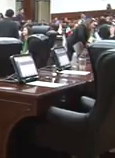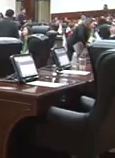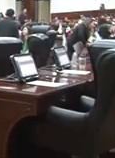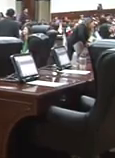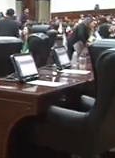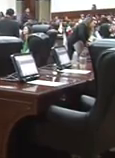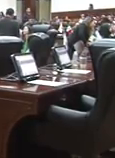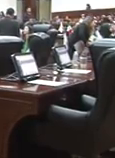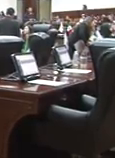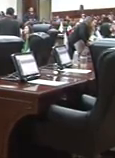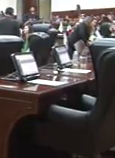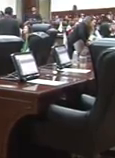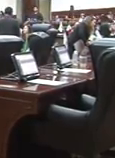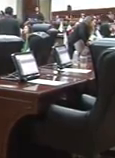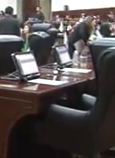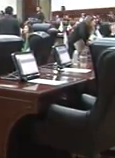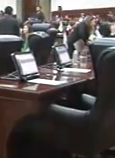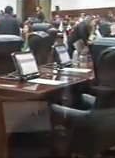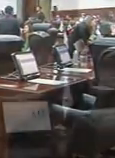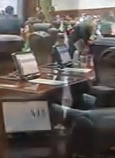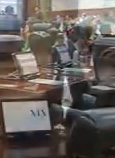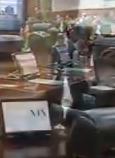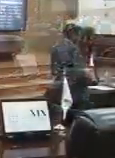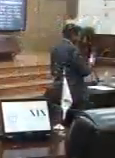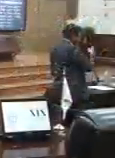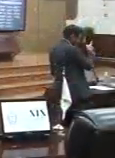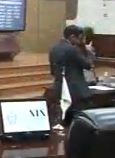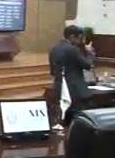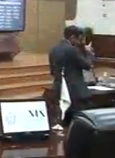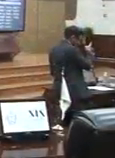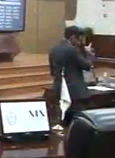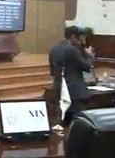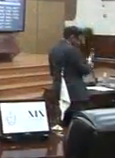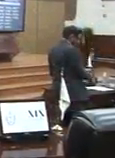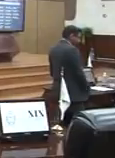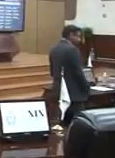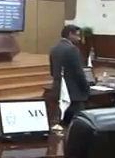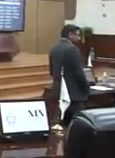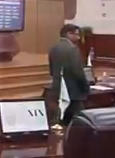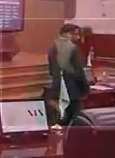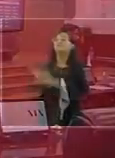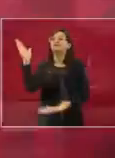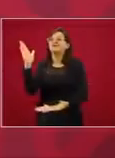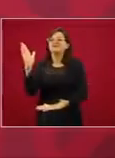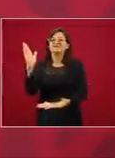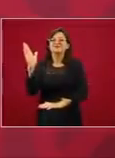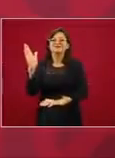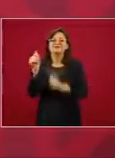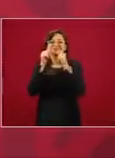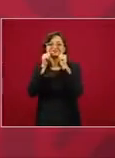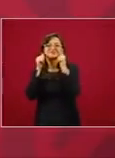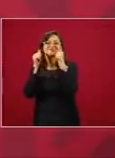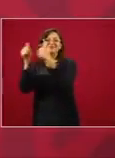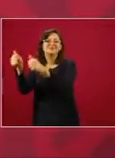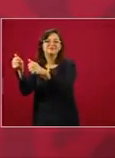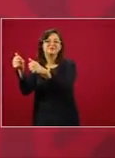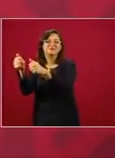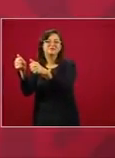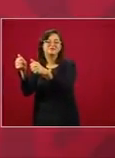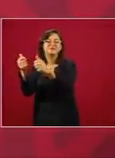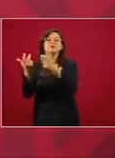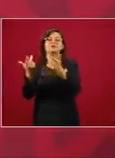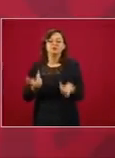Y tal como lo han manifestado algunos diputados locales ante la próxima marcha convocada por el presidente de la República,